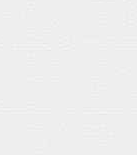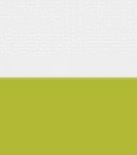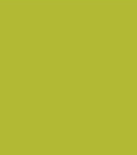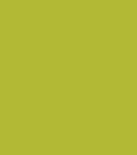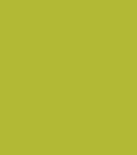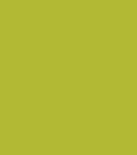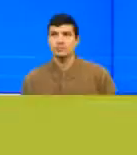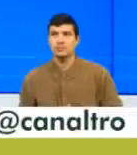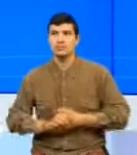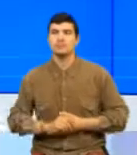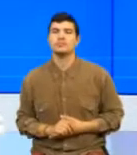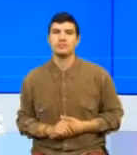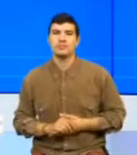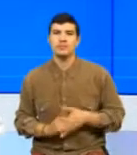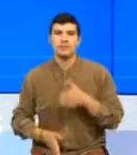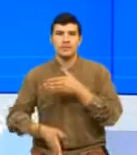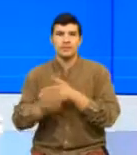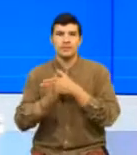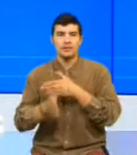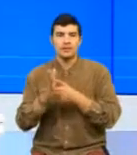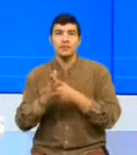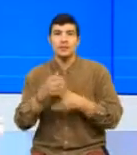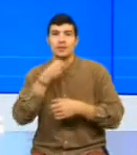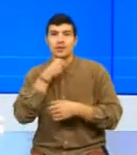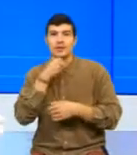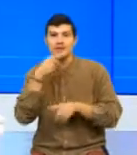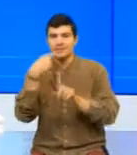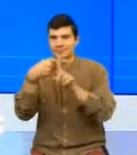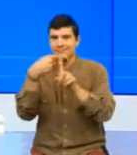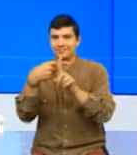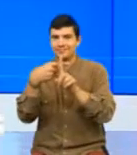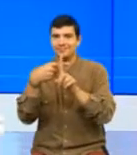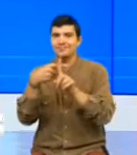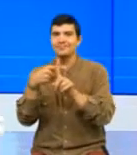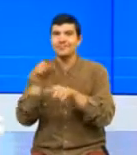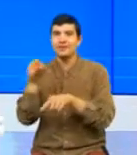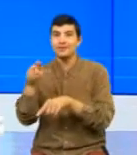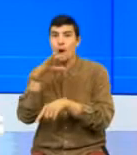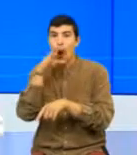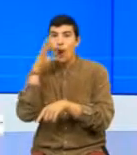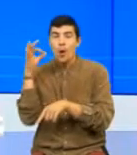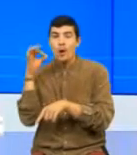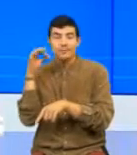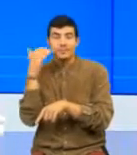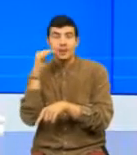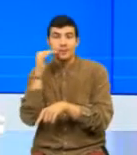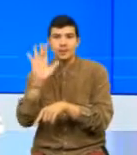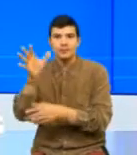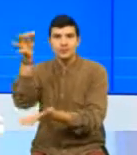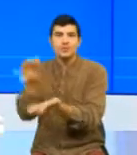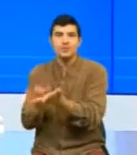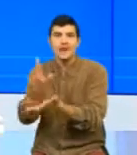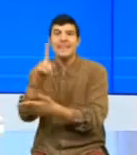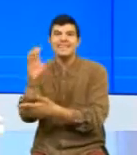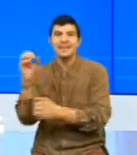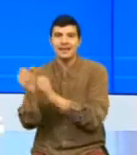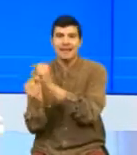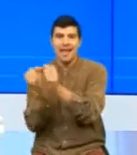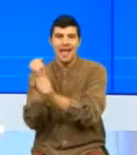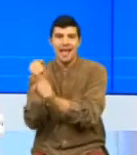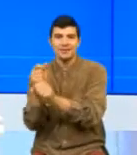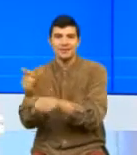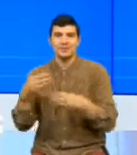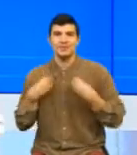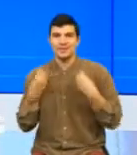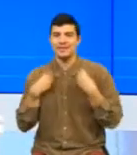canaltro.com. Y continuamos con una noticia positiva. Ana Isabel Acevedo cumple 100 años de vida. La celebración incluye una caravana en